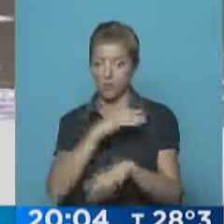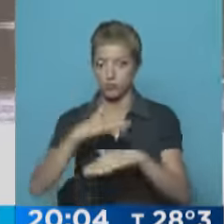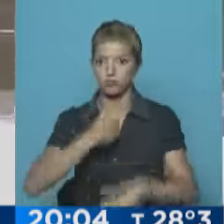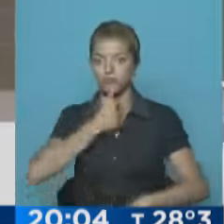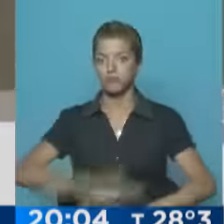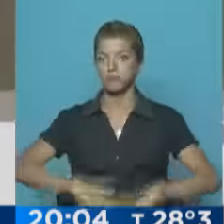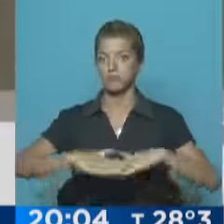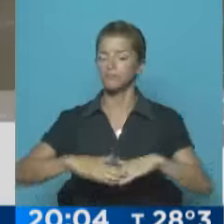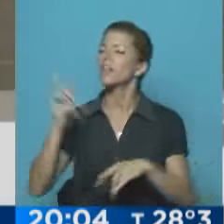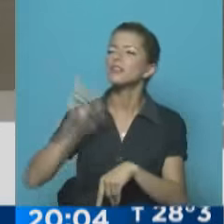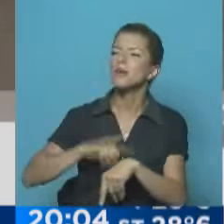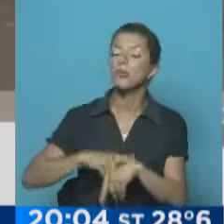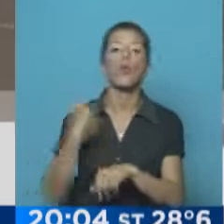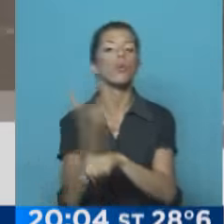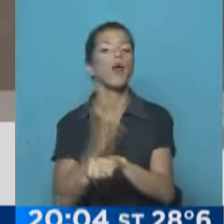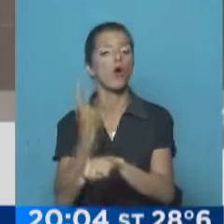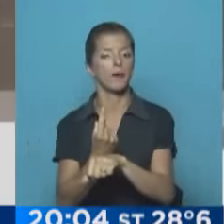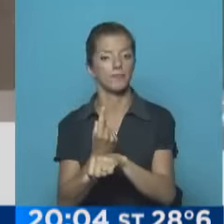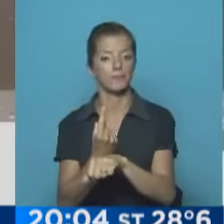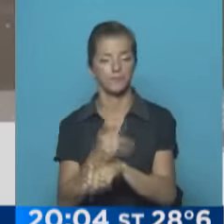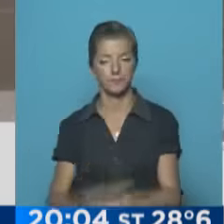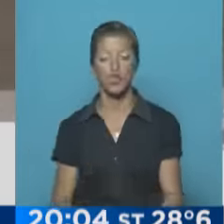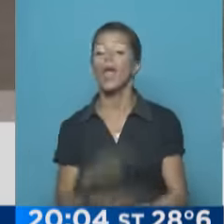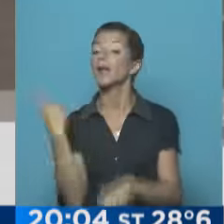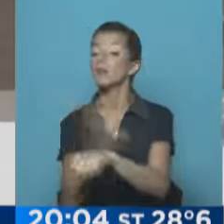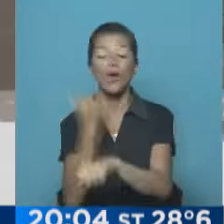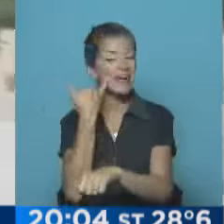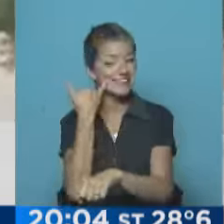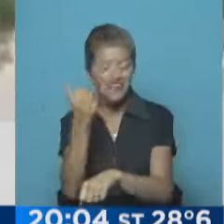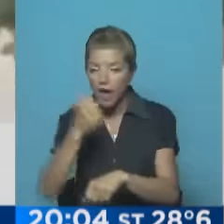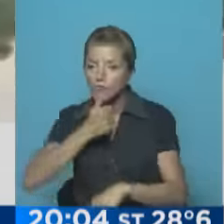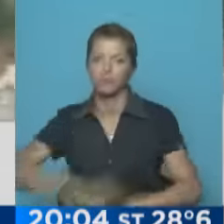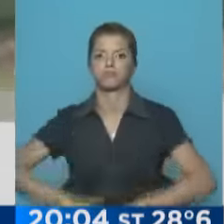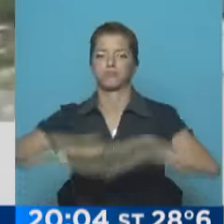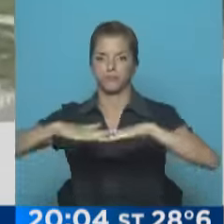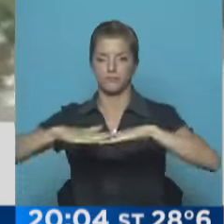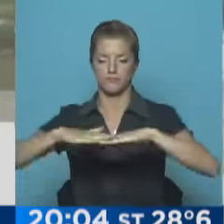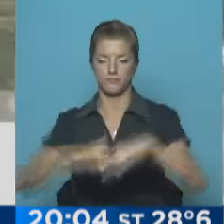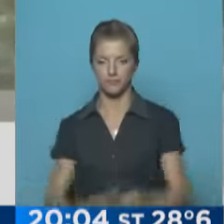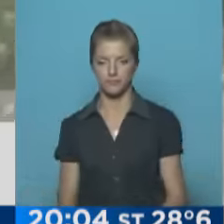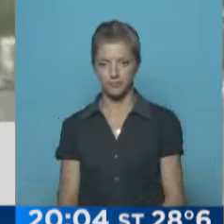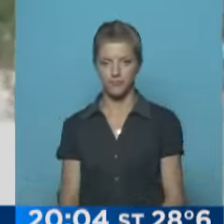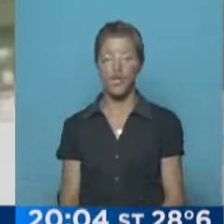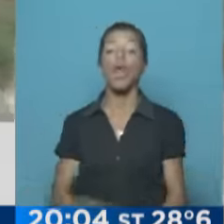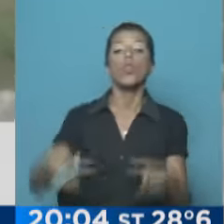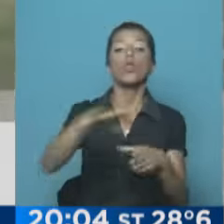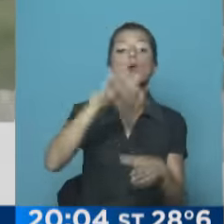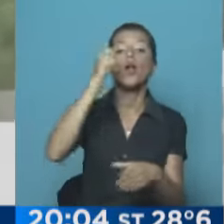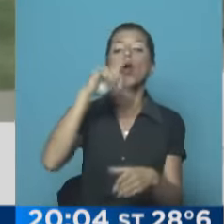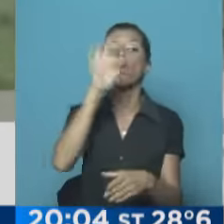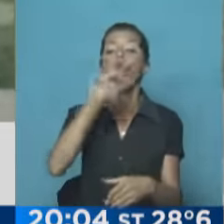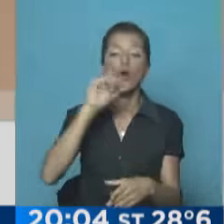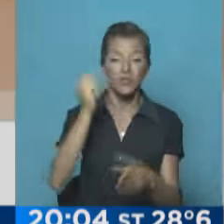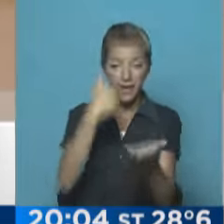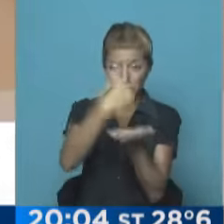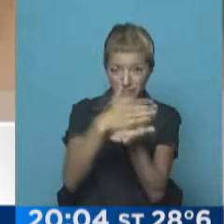menos? Y una hora. En una hora ya estaba. Un cuarto de la ciudad de Concordia está bajo las